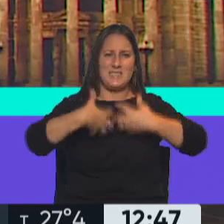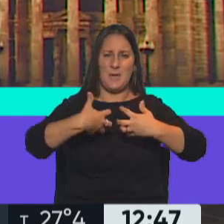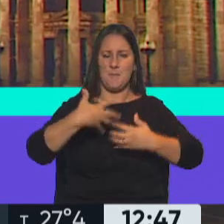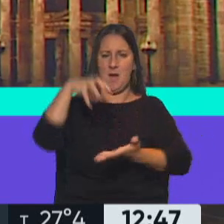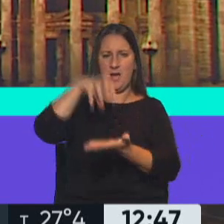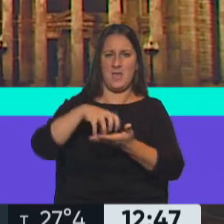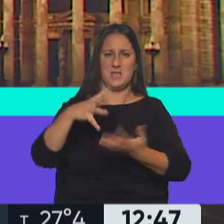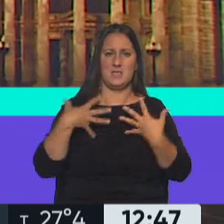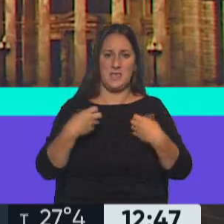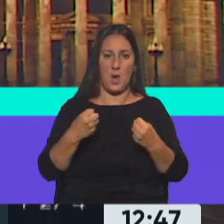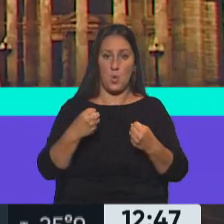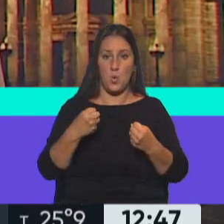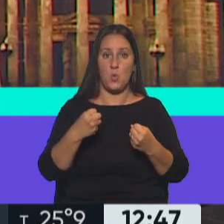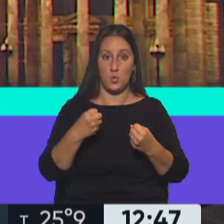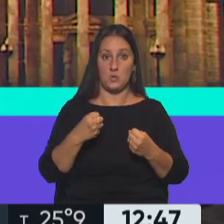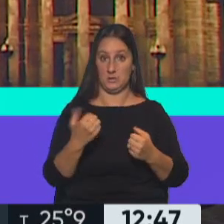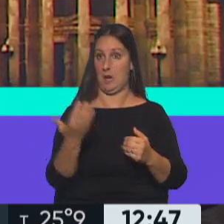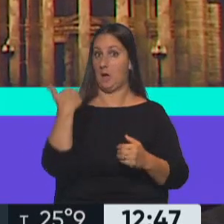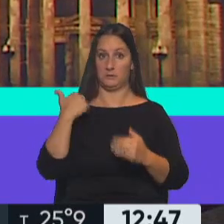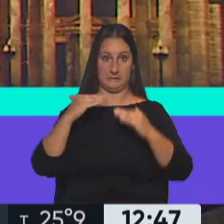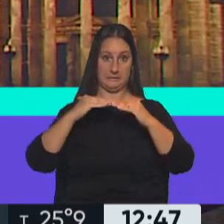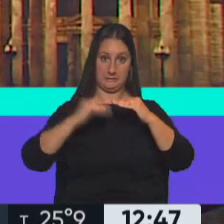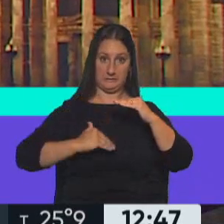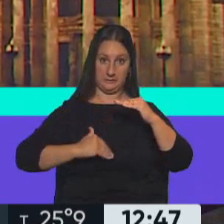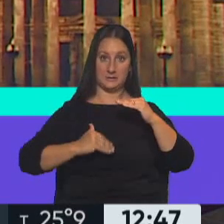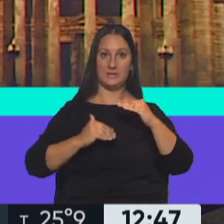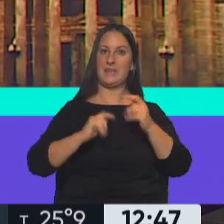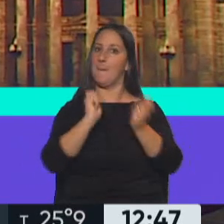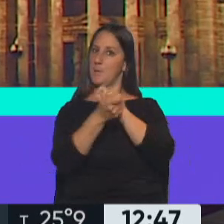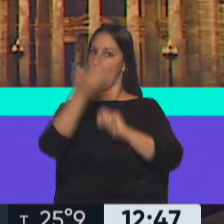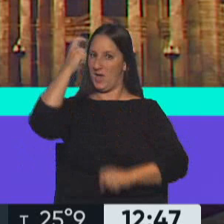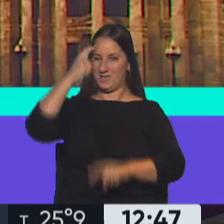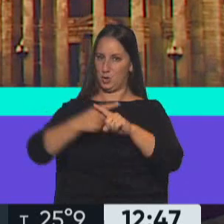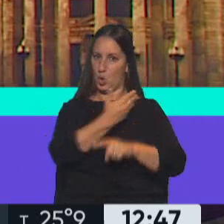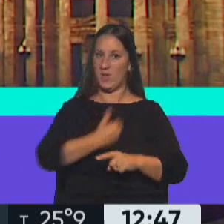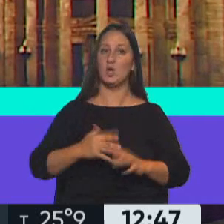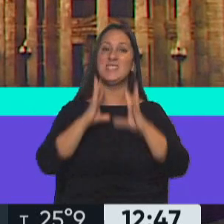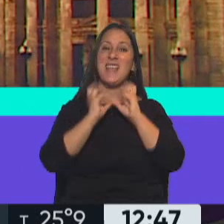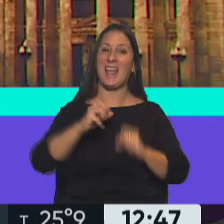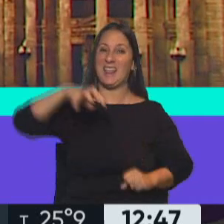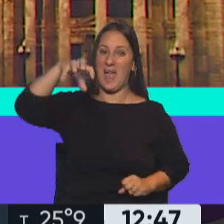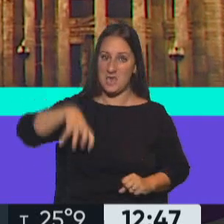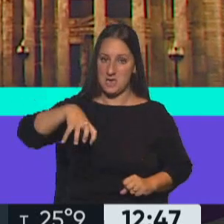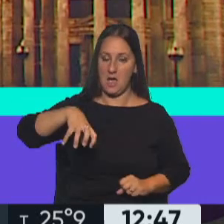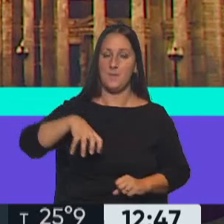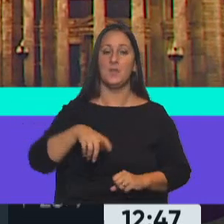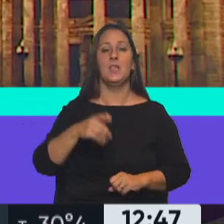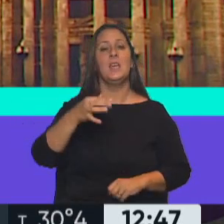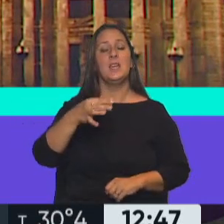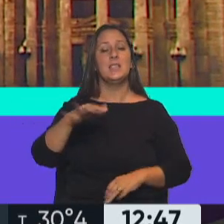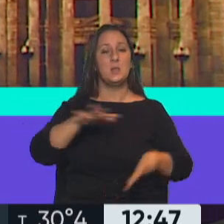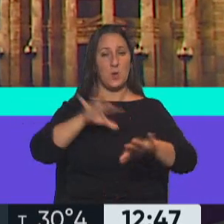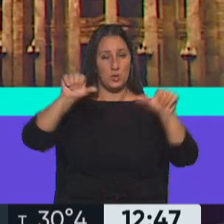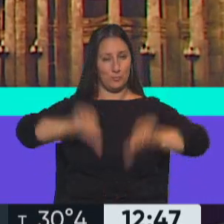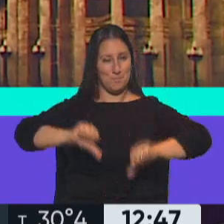sistema de salud, por ejemplo, hubiera sido rebajado a la condición de secretaría. Y decir esto es relevante porque desde la crisis del 2008 que nos